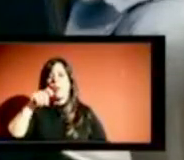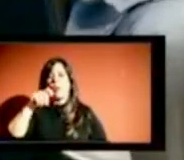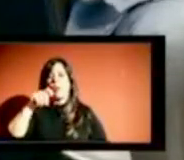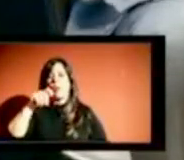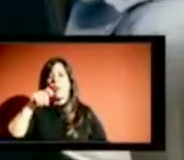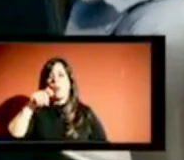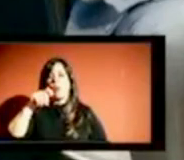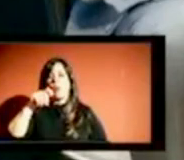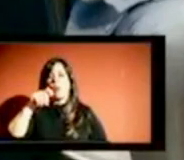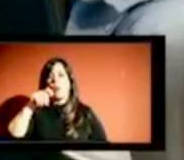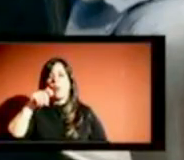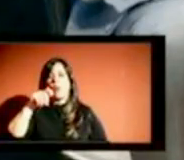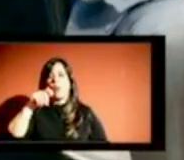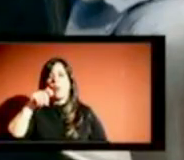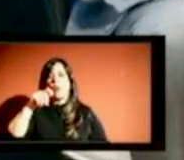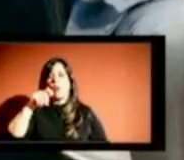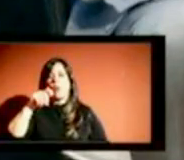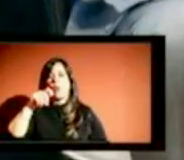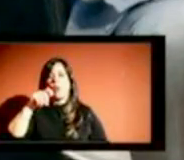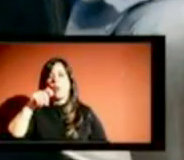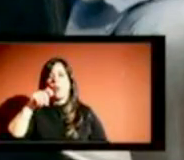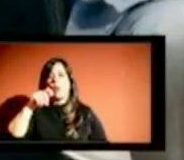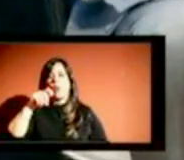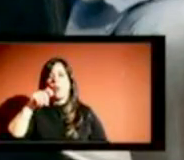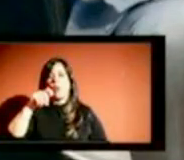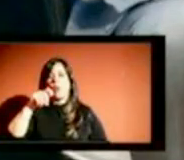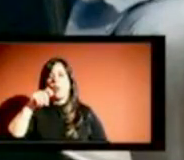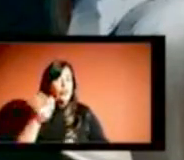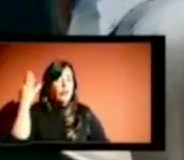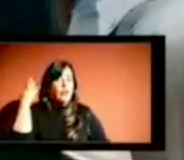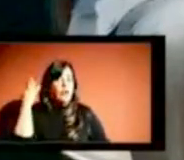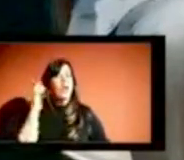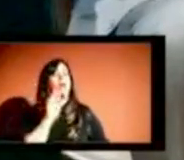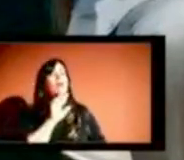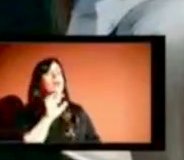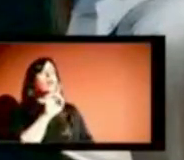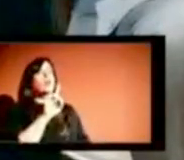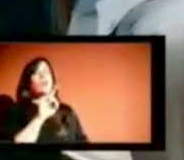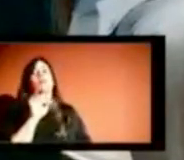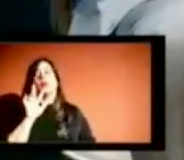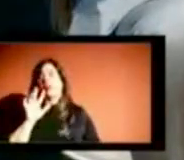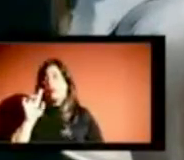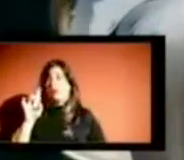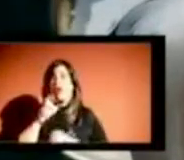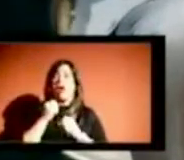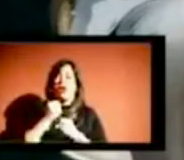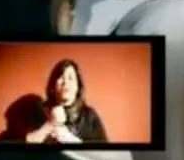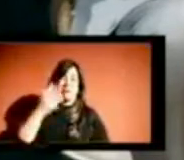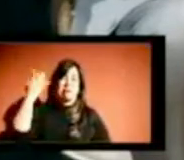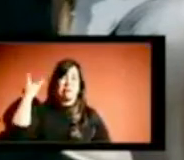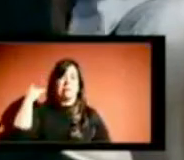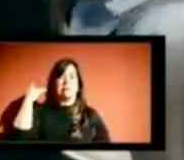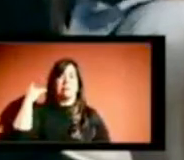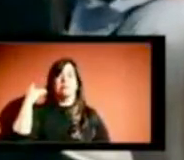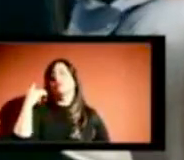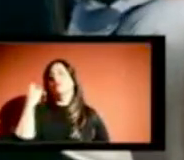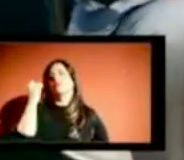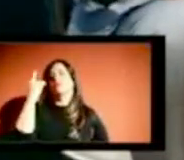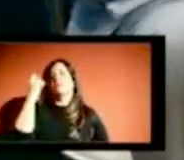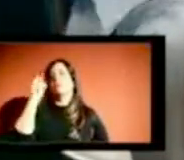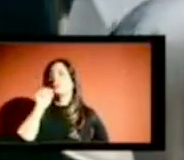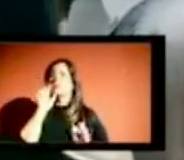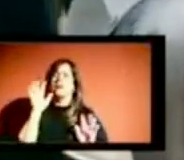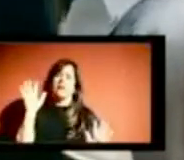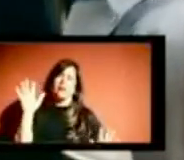el 1991, estamos hablando como 30 años atrás. O sea, 31 años atrás. O sea, la lógica, el